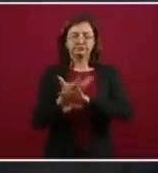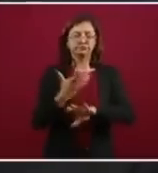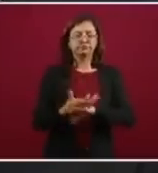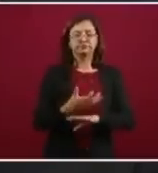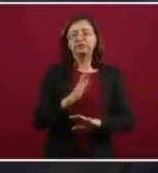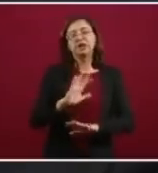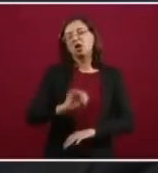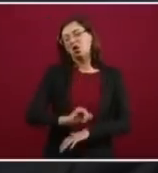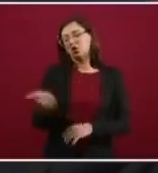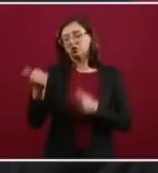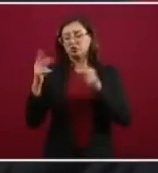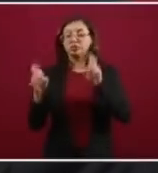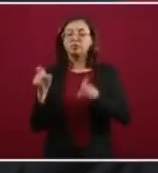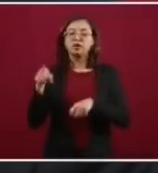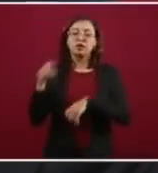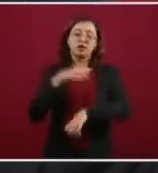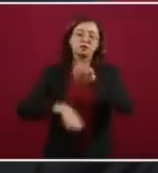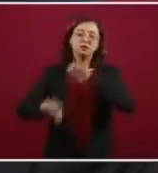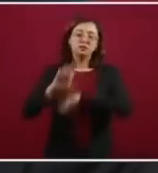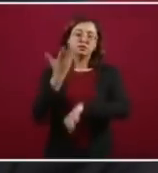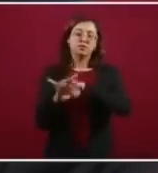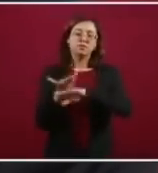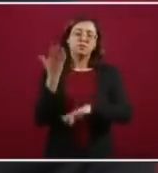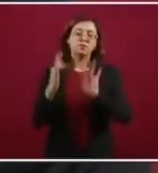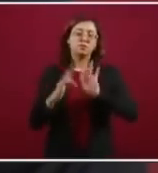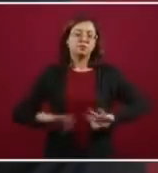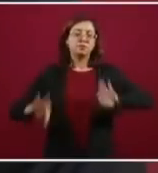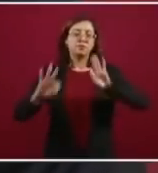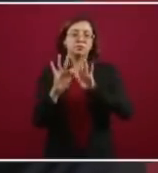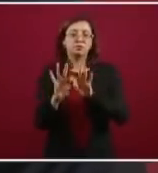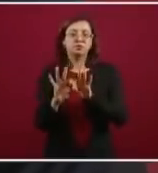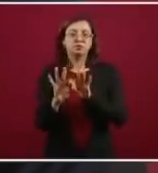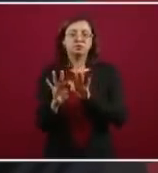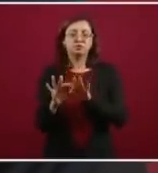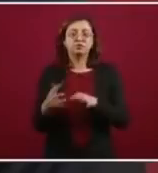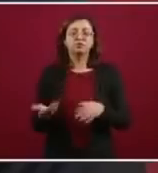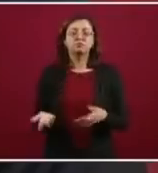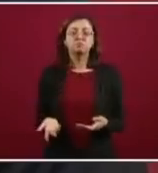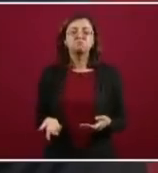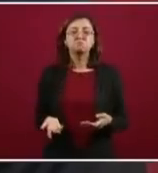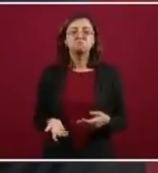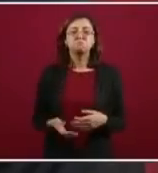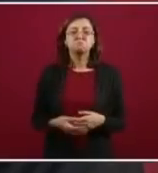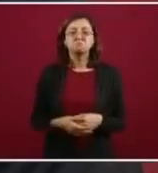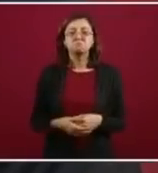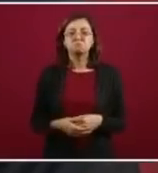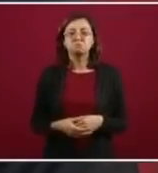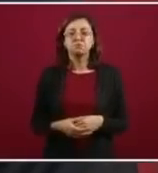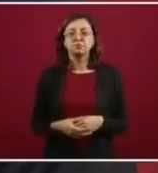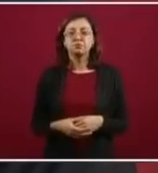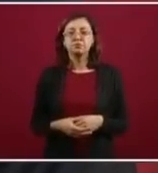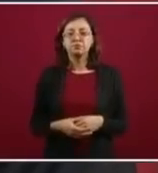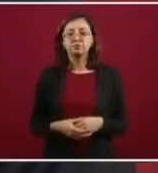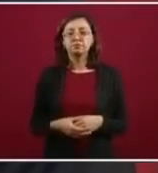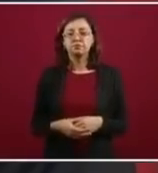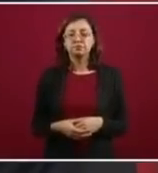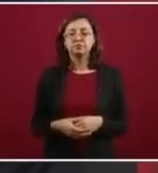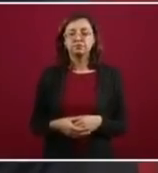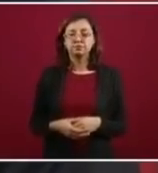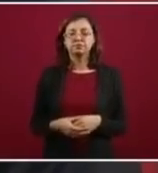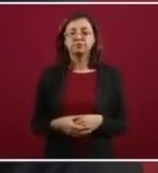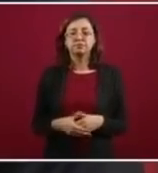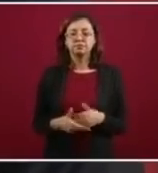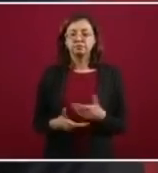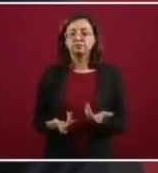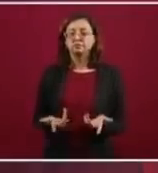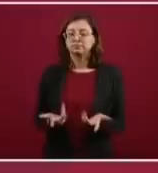Entonces, es una empresa muy importante que ha decidido